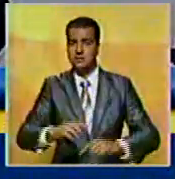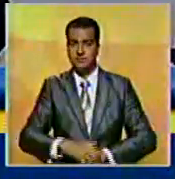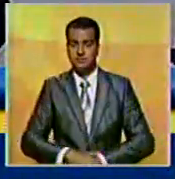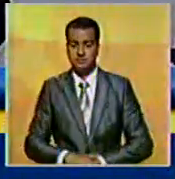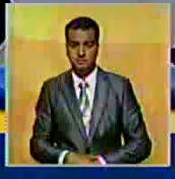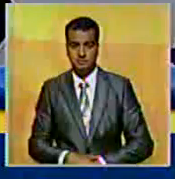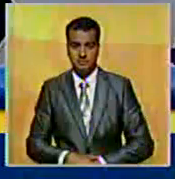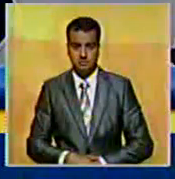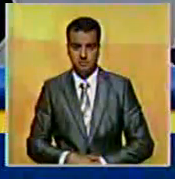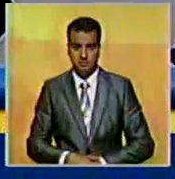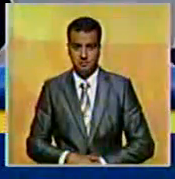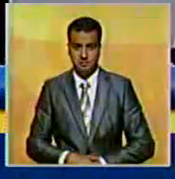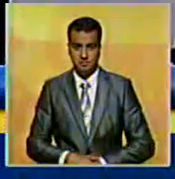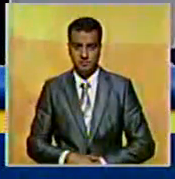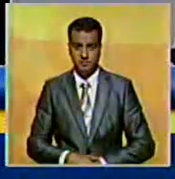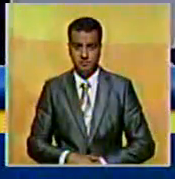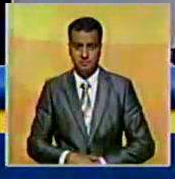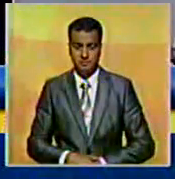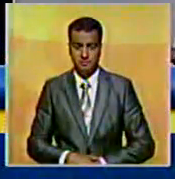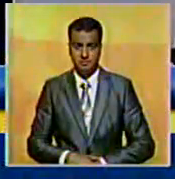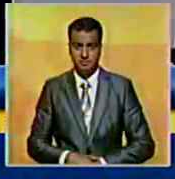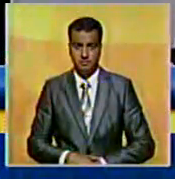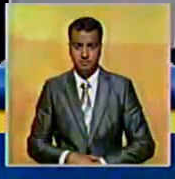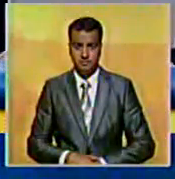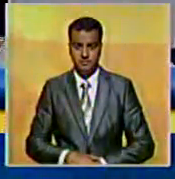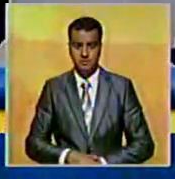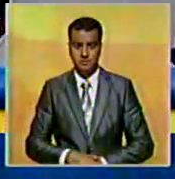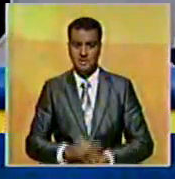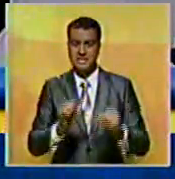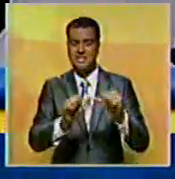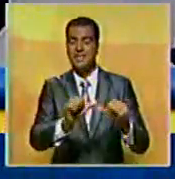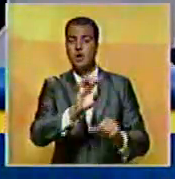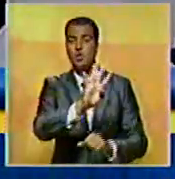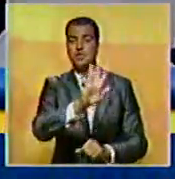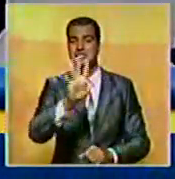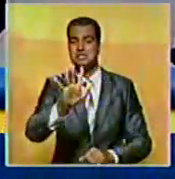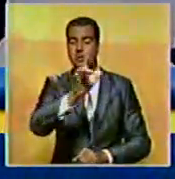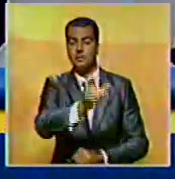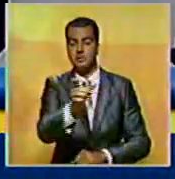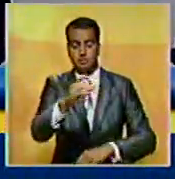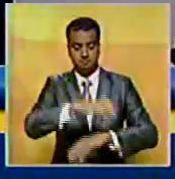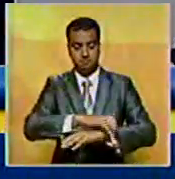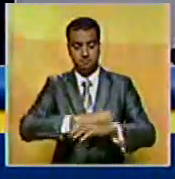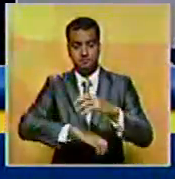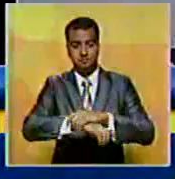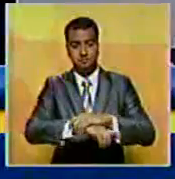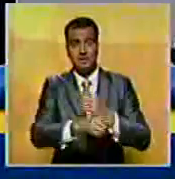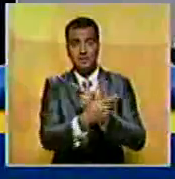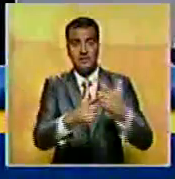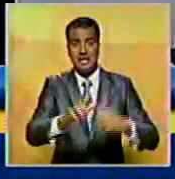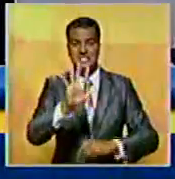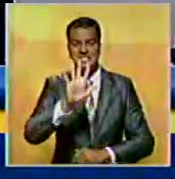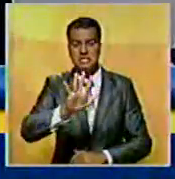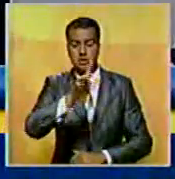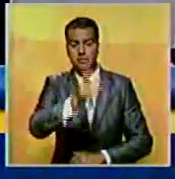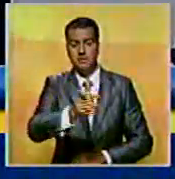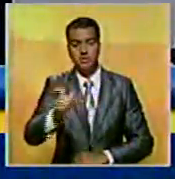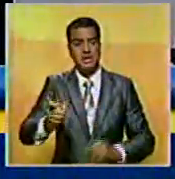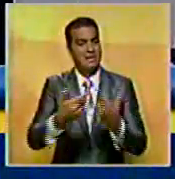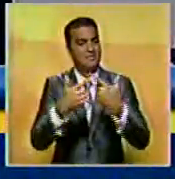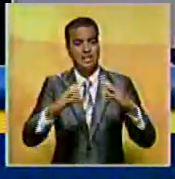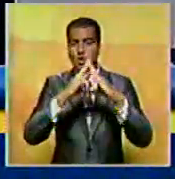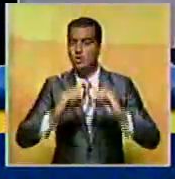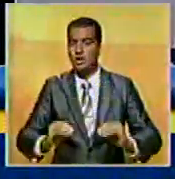libertad. Solamente quedan 45 privadas de libertad. A 5 de ellas se le dio